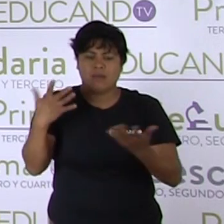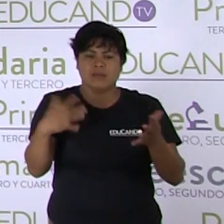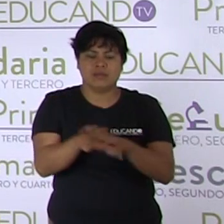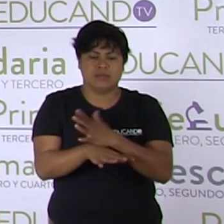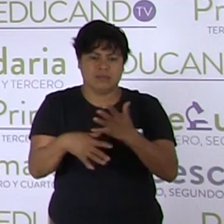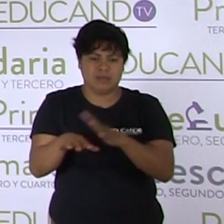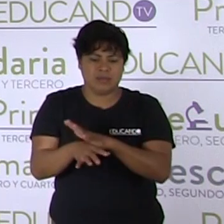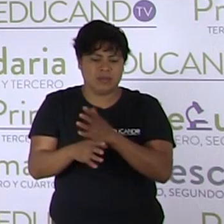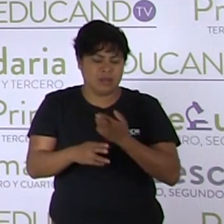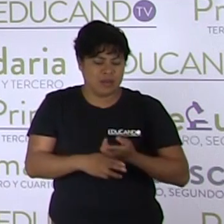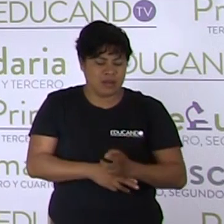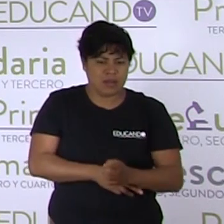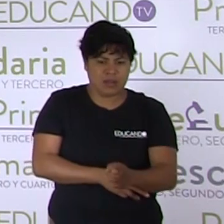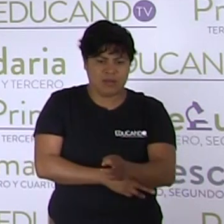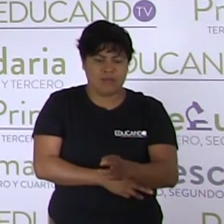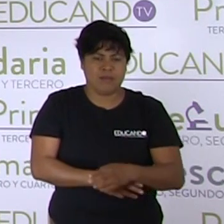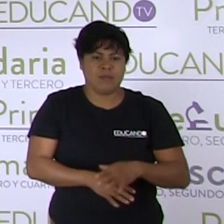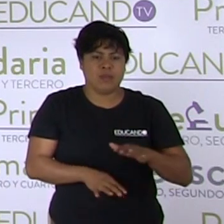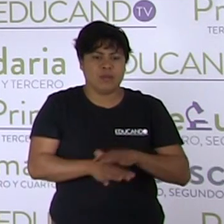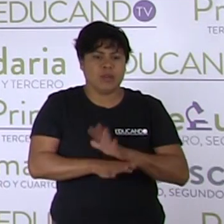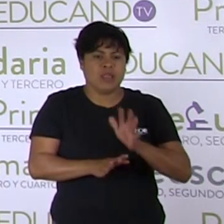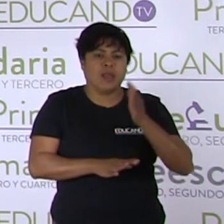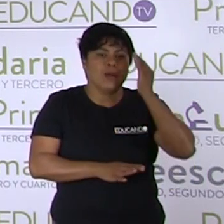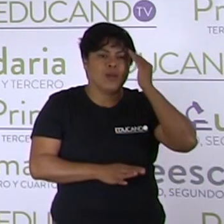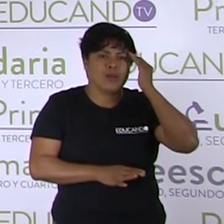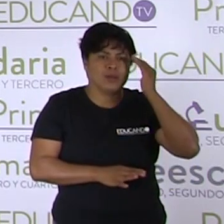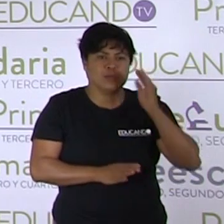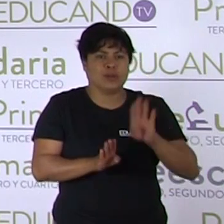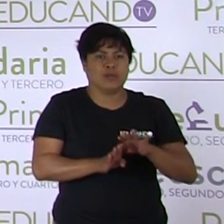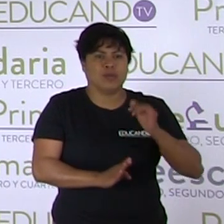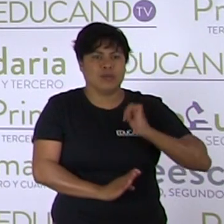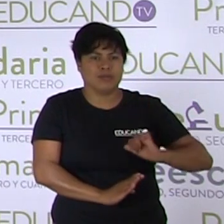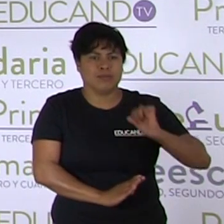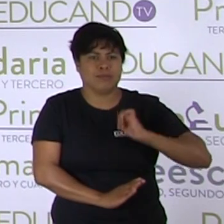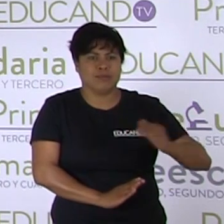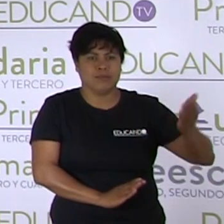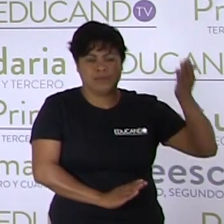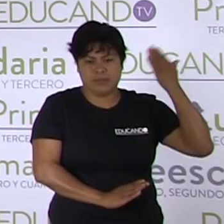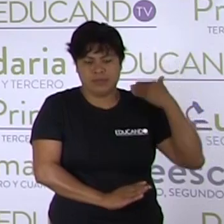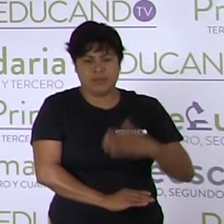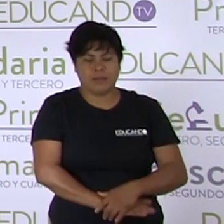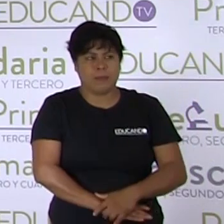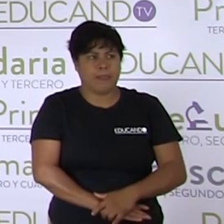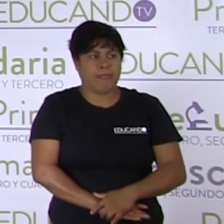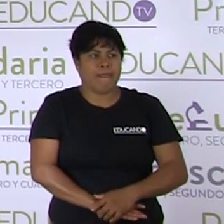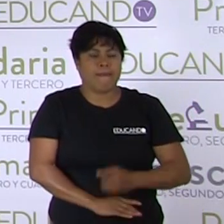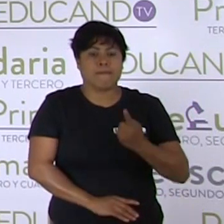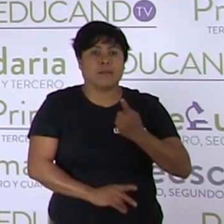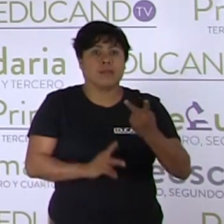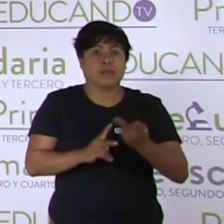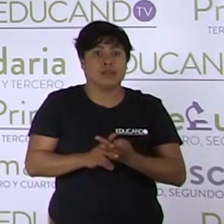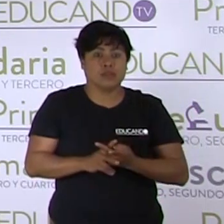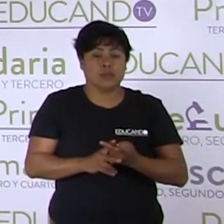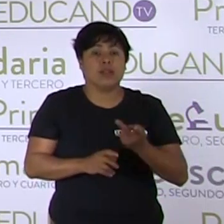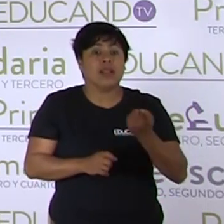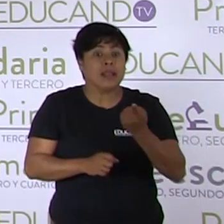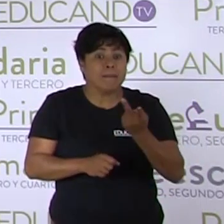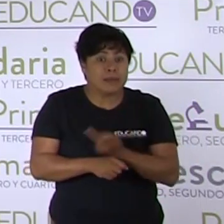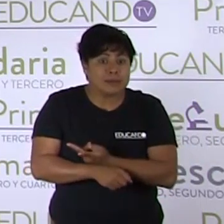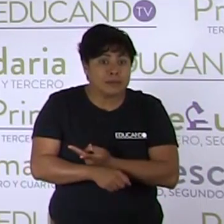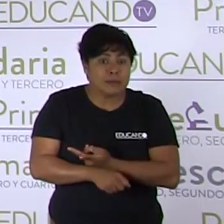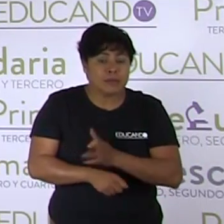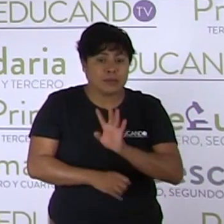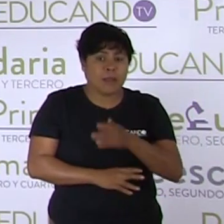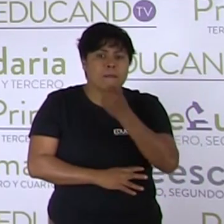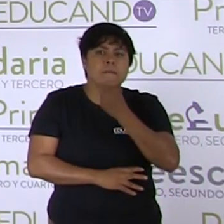cambiado a la orilla del río porque ya conocen la época de secas. ¿Qué pasó, Eugenia? Ya